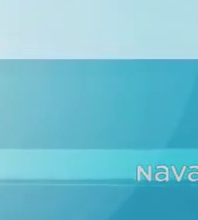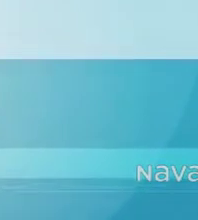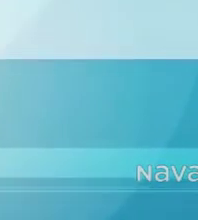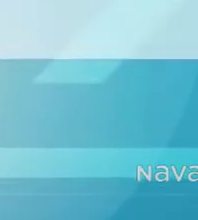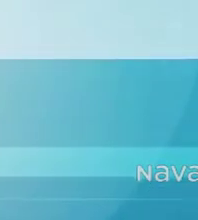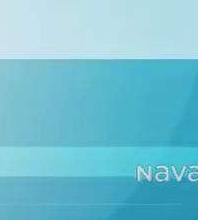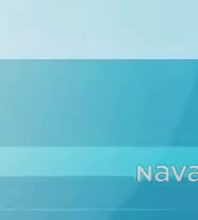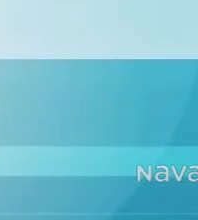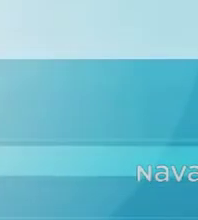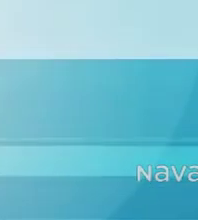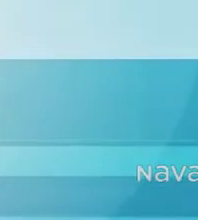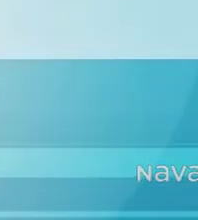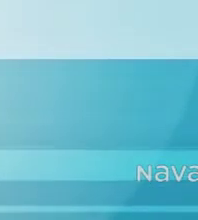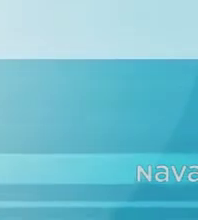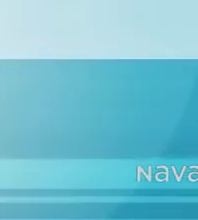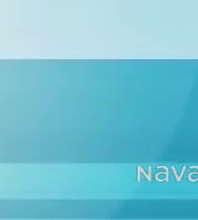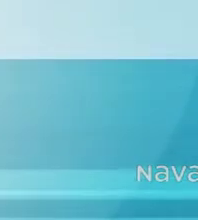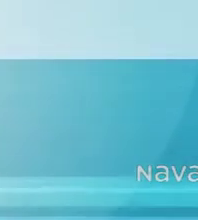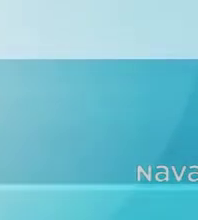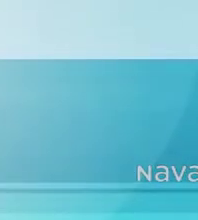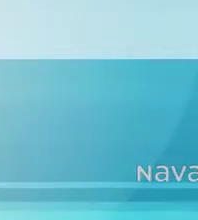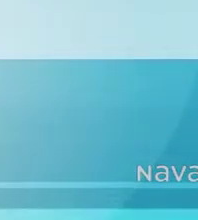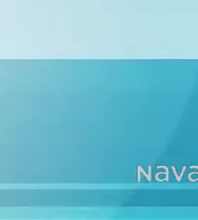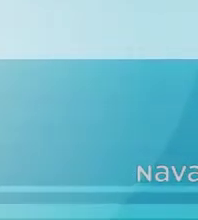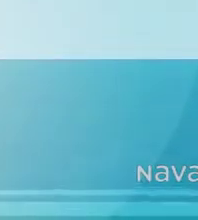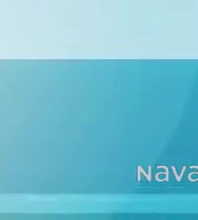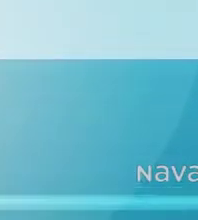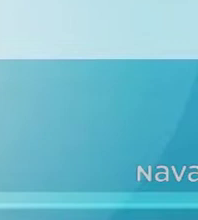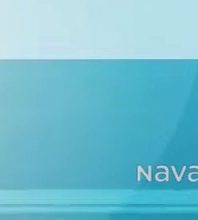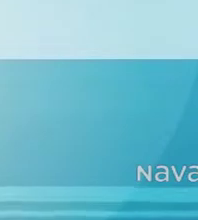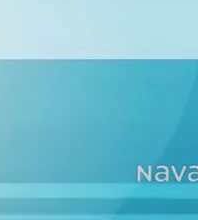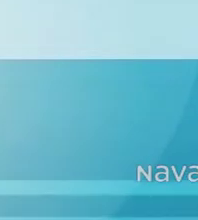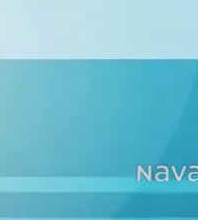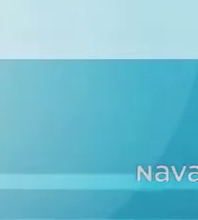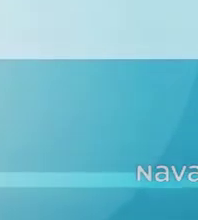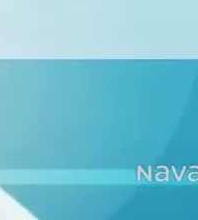frente a la Legionela. Será en San Adrián los días 24 y 25 de junio.